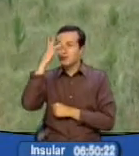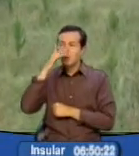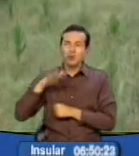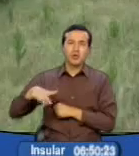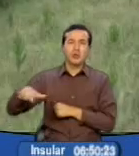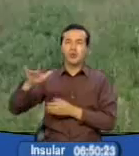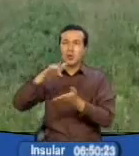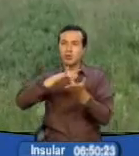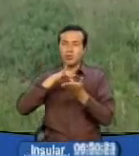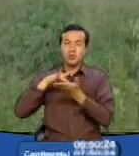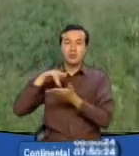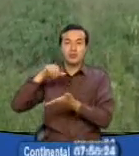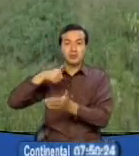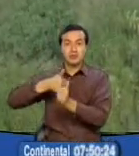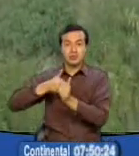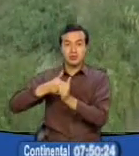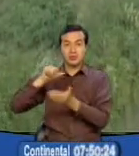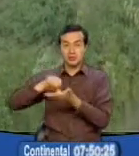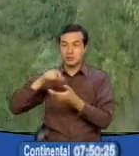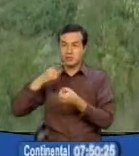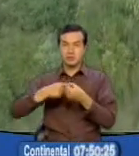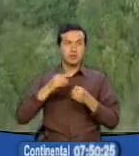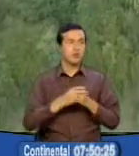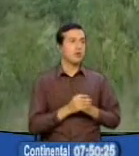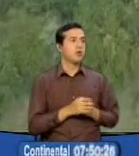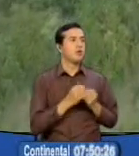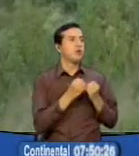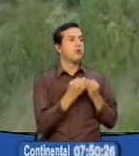tenemos cerca de la ciudad de Quito. Cuéntame un poquito, ¿cuántos